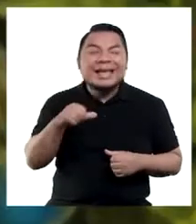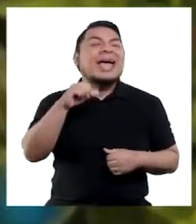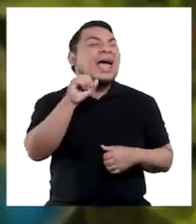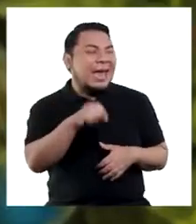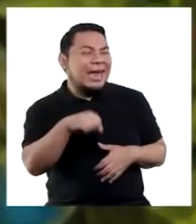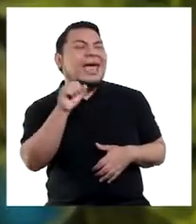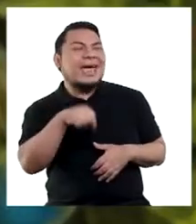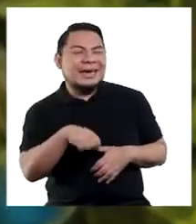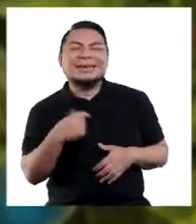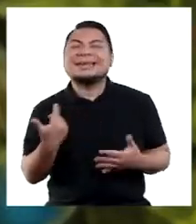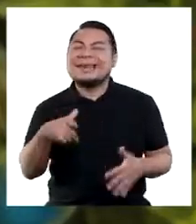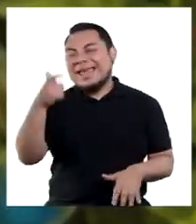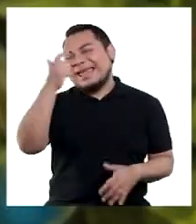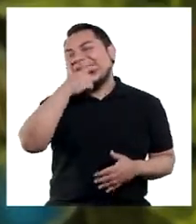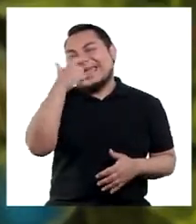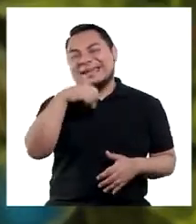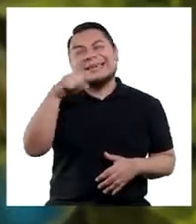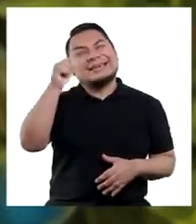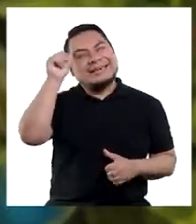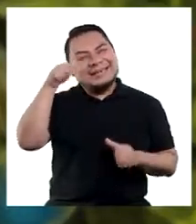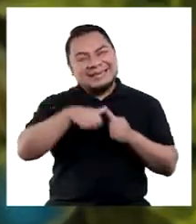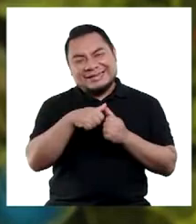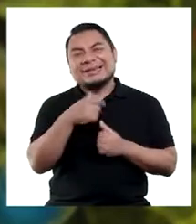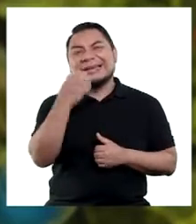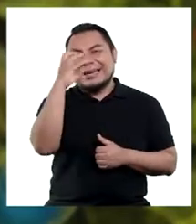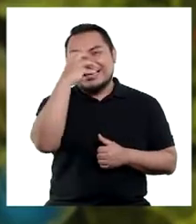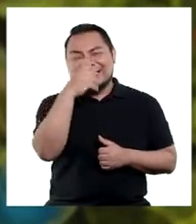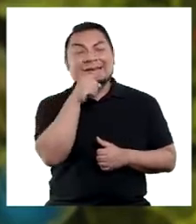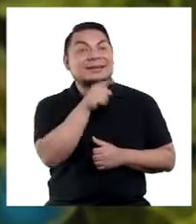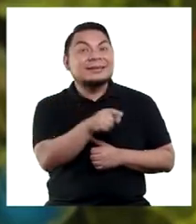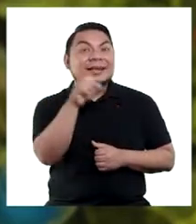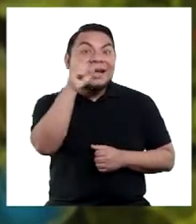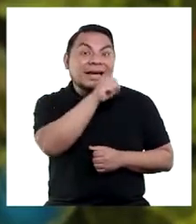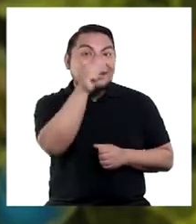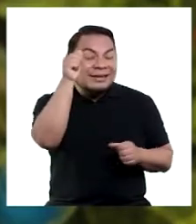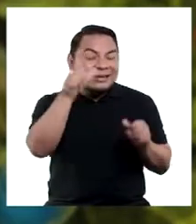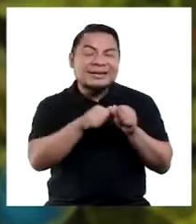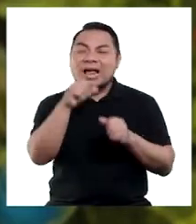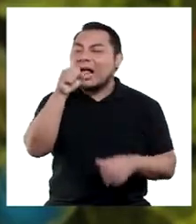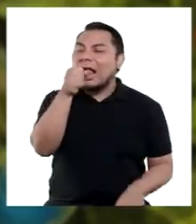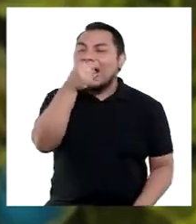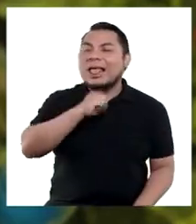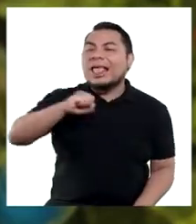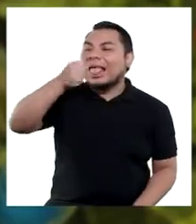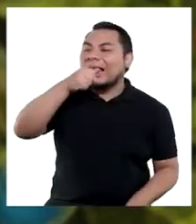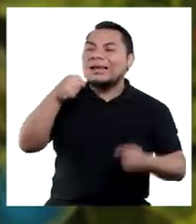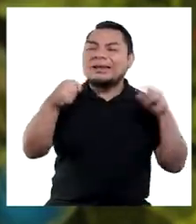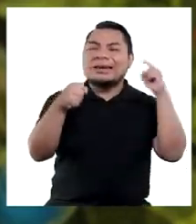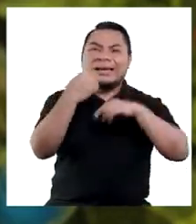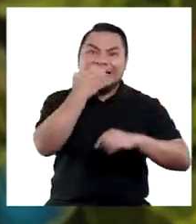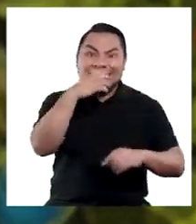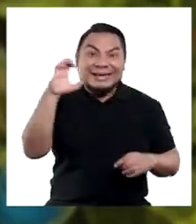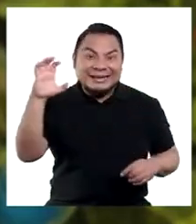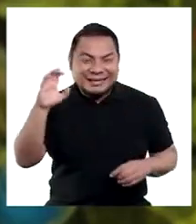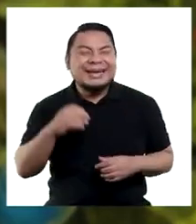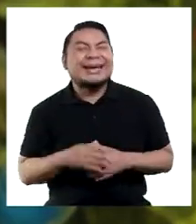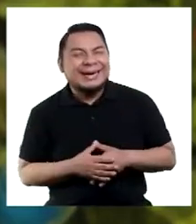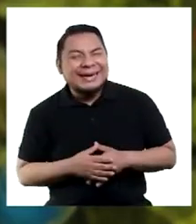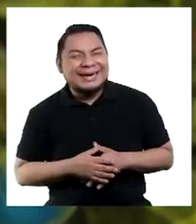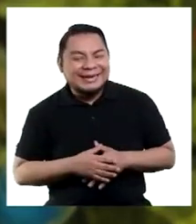pregones y eran muy graciosos te acuerdas que cantaste que los helados estaban